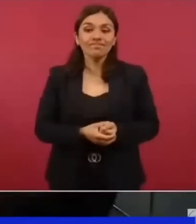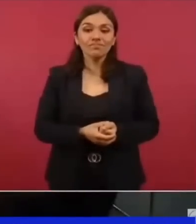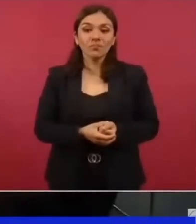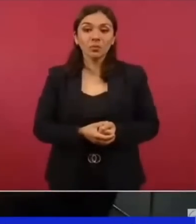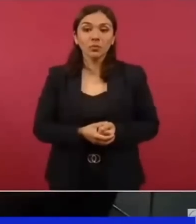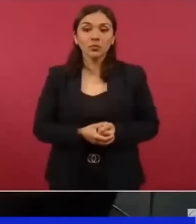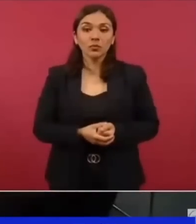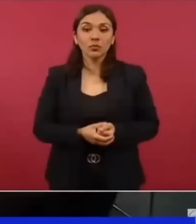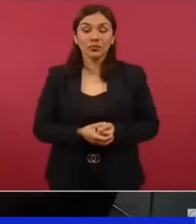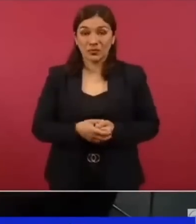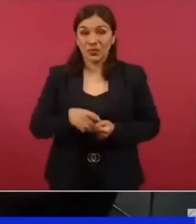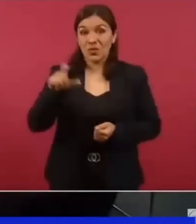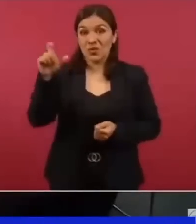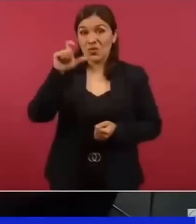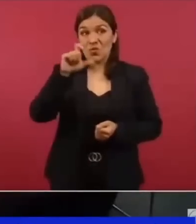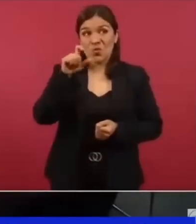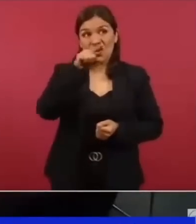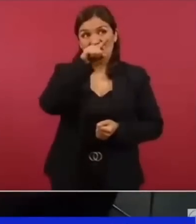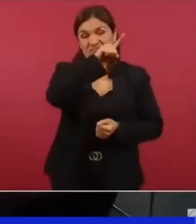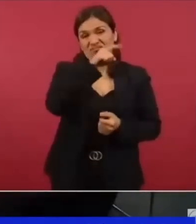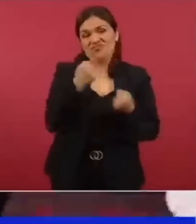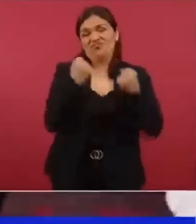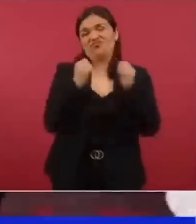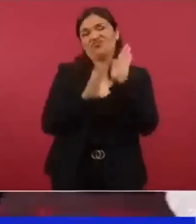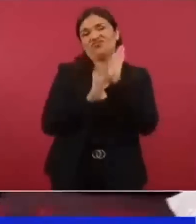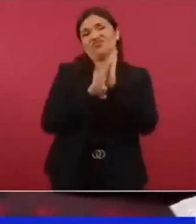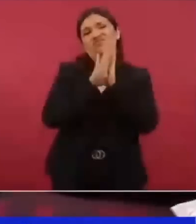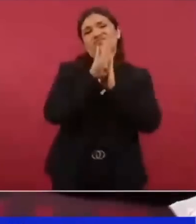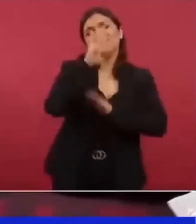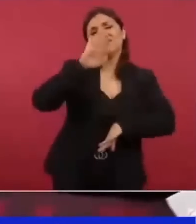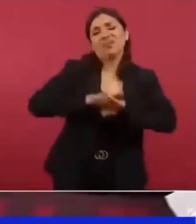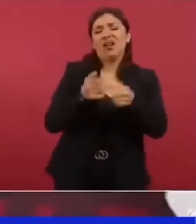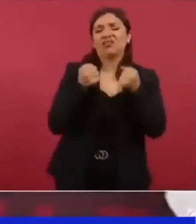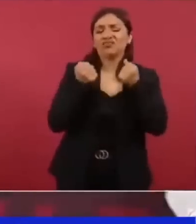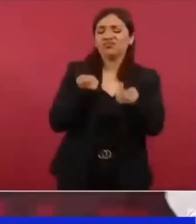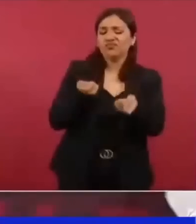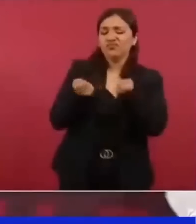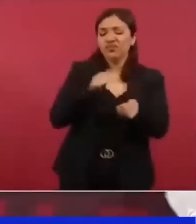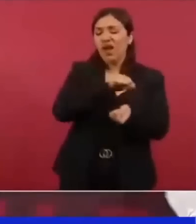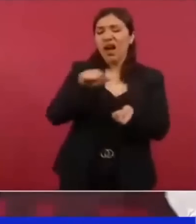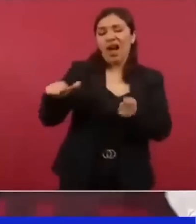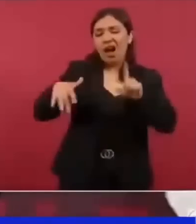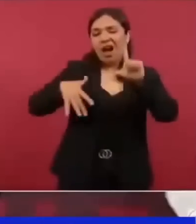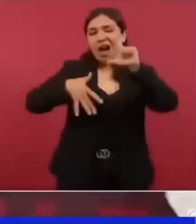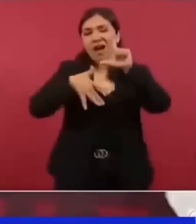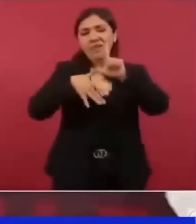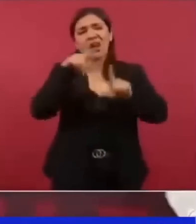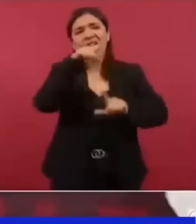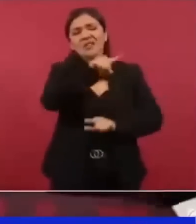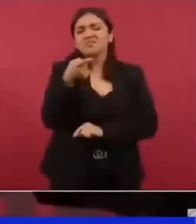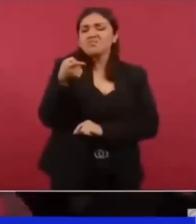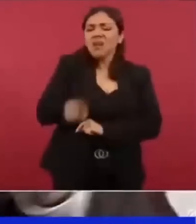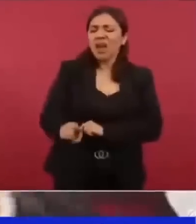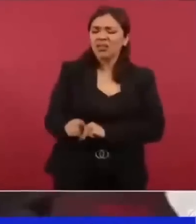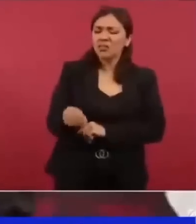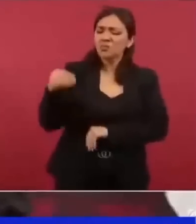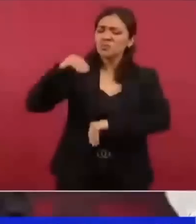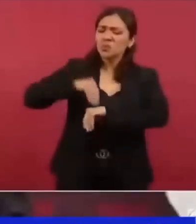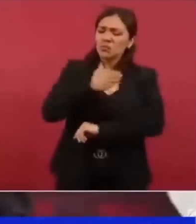Cuando dominaban toda América Latina y ponían y quitaban gobernantes a su